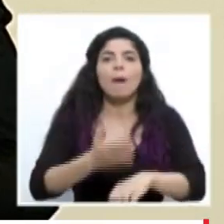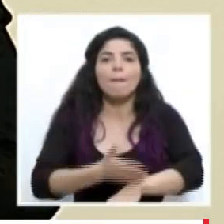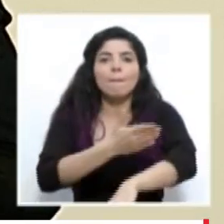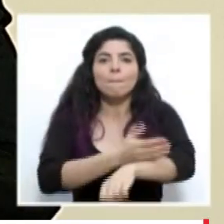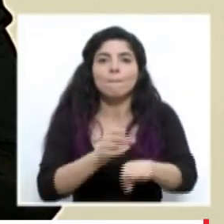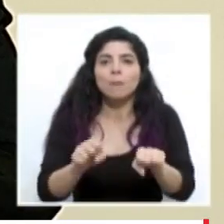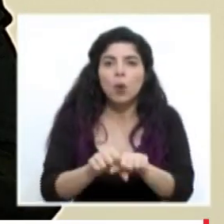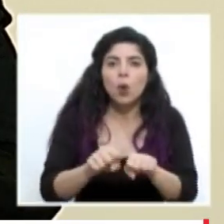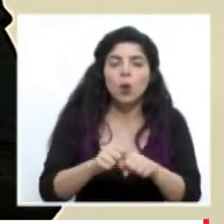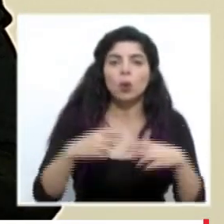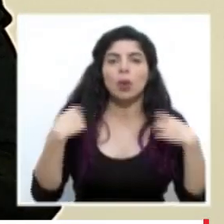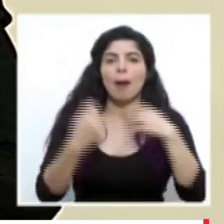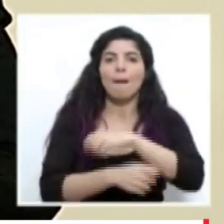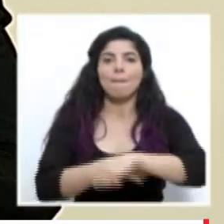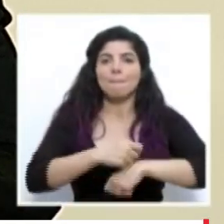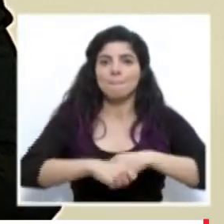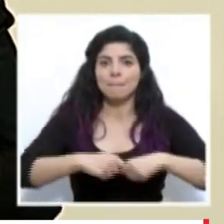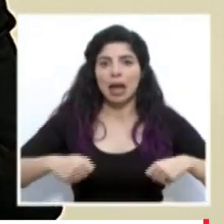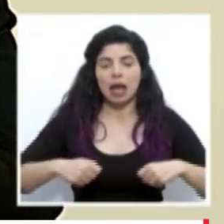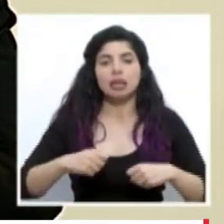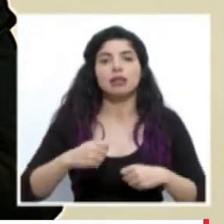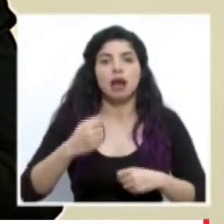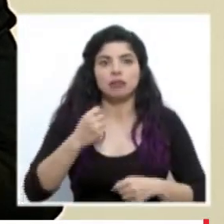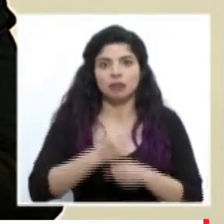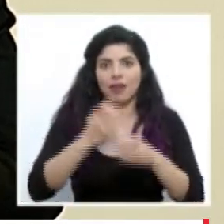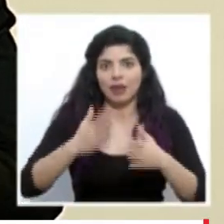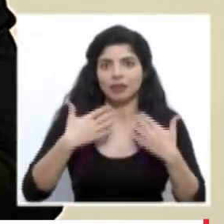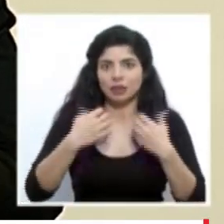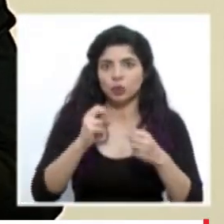botas, las batas que usa el personal de salud.